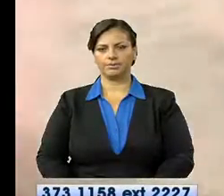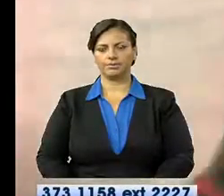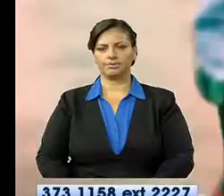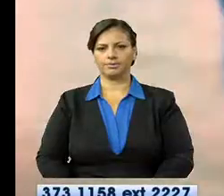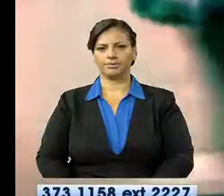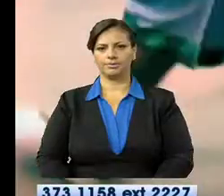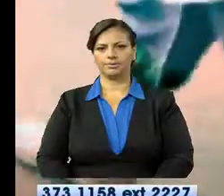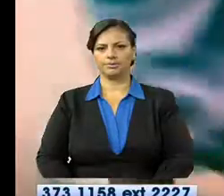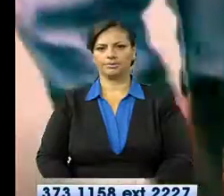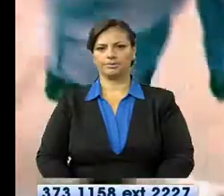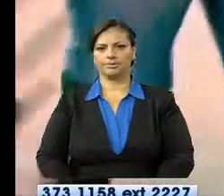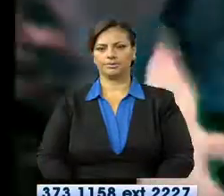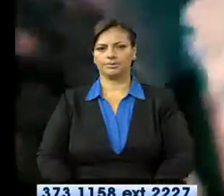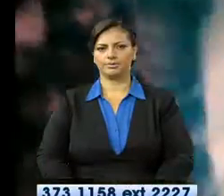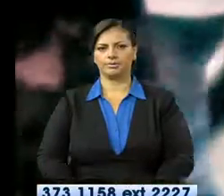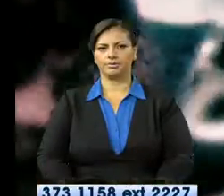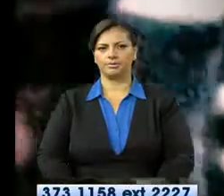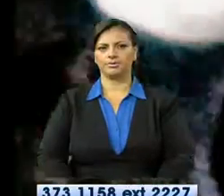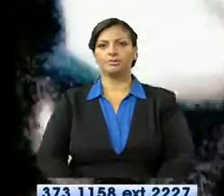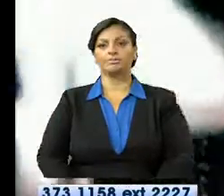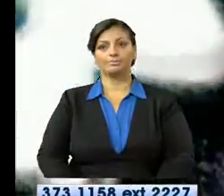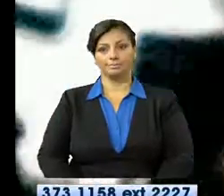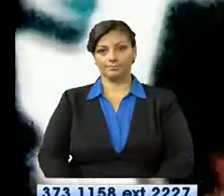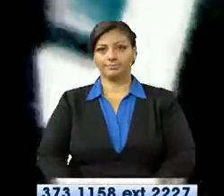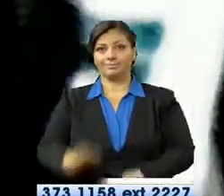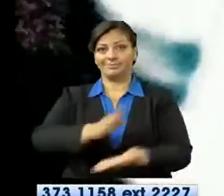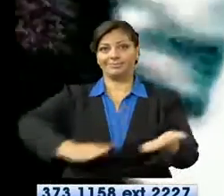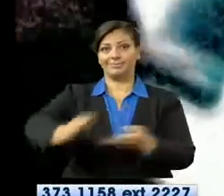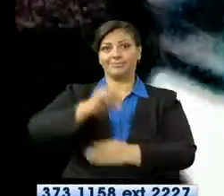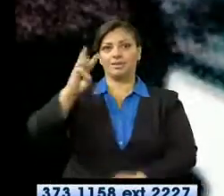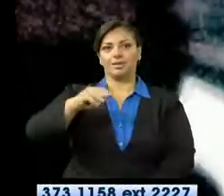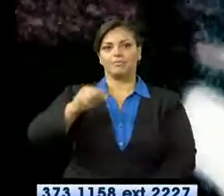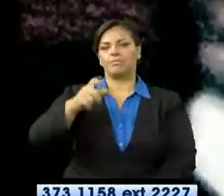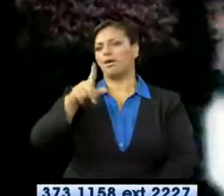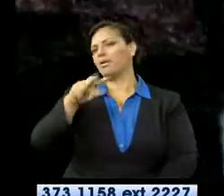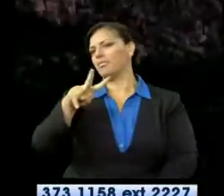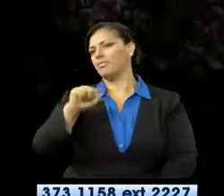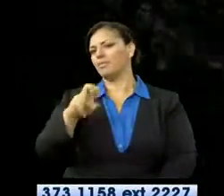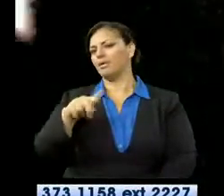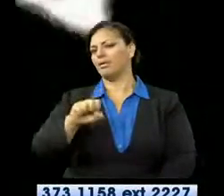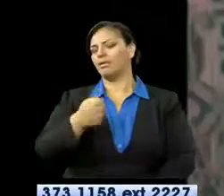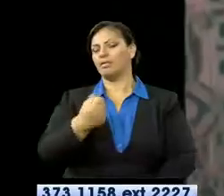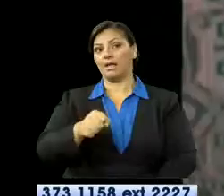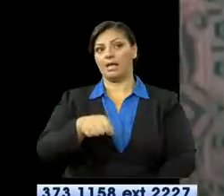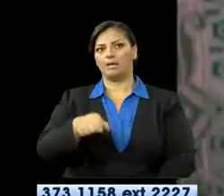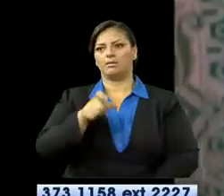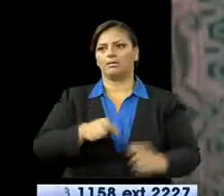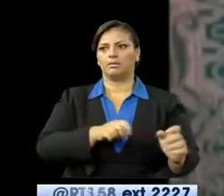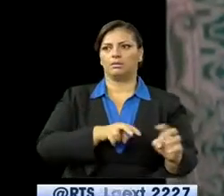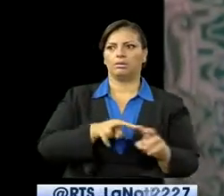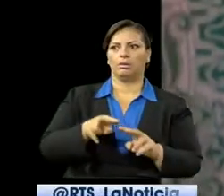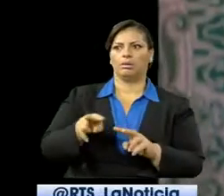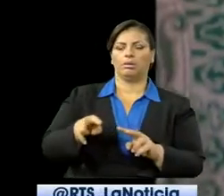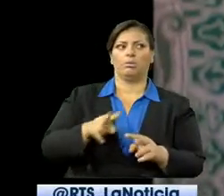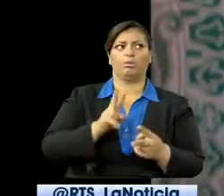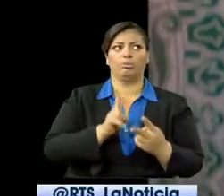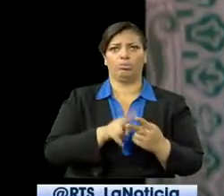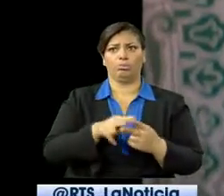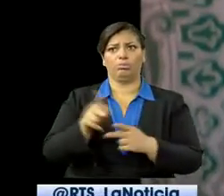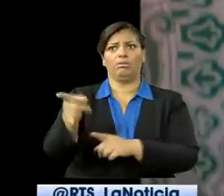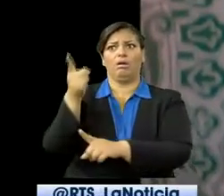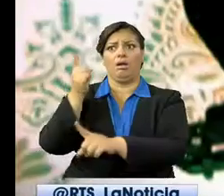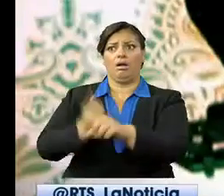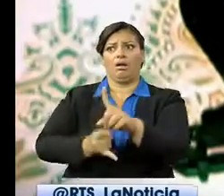El barrio se murmuró que a este ciudadano lo conocían como La Muerte. Esta máscara dio origen a ese